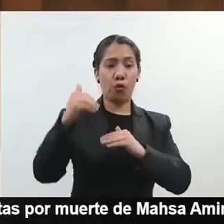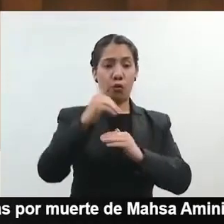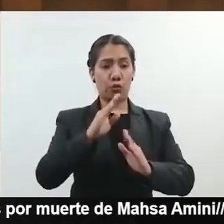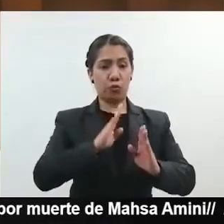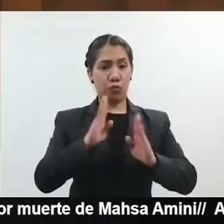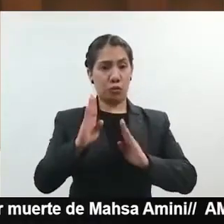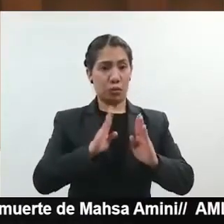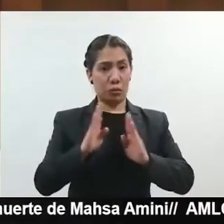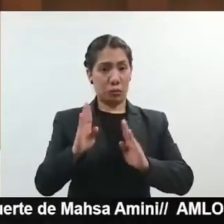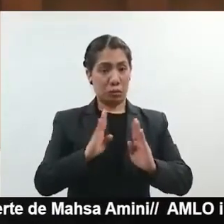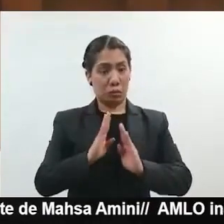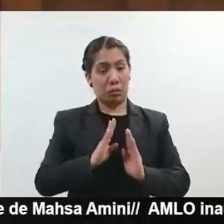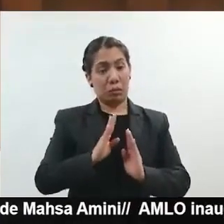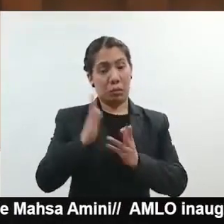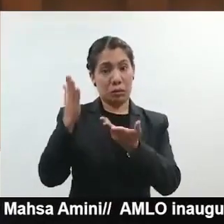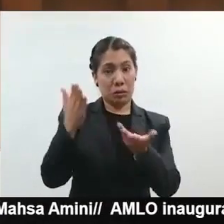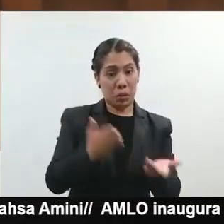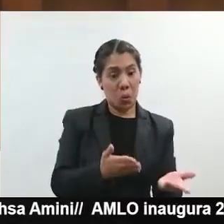madre.